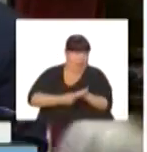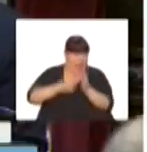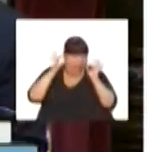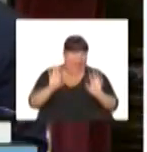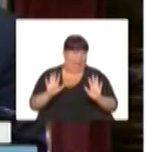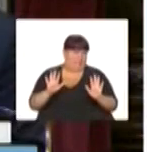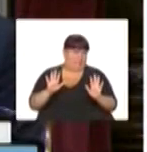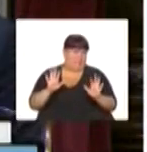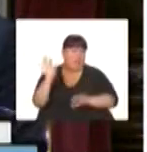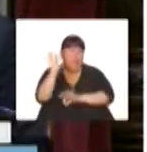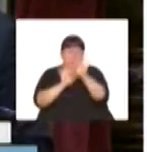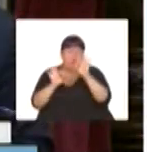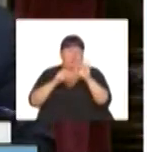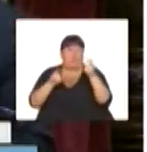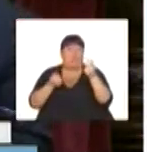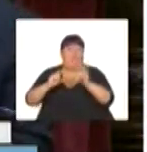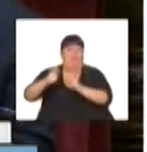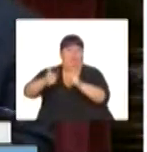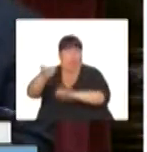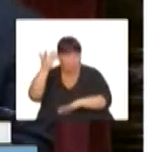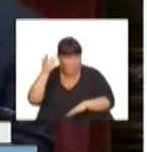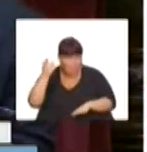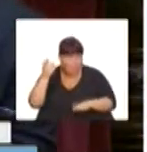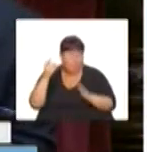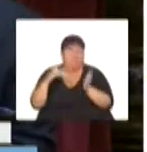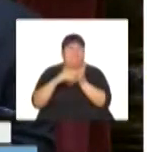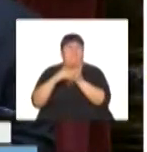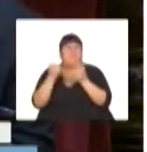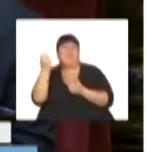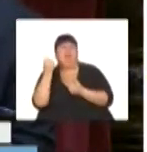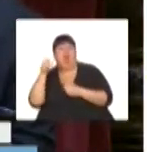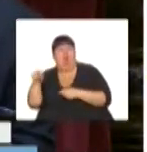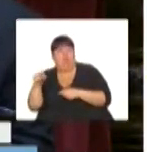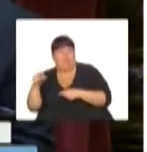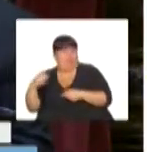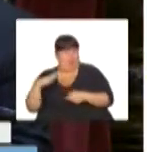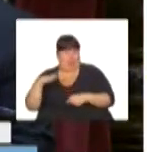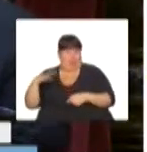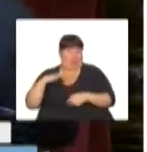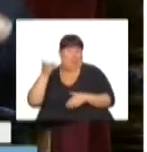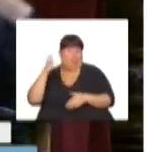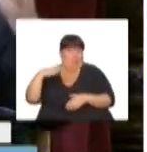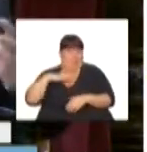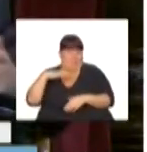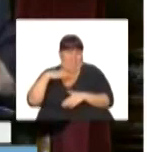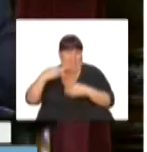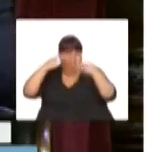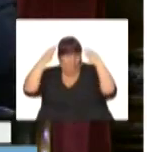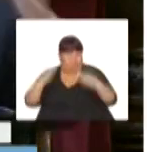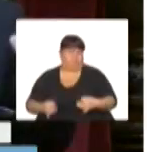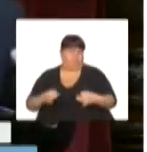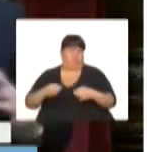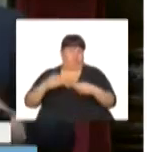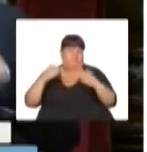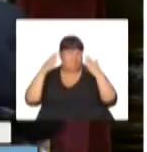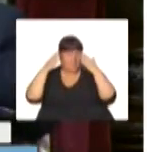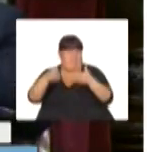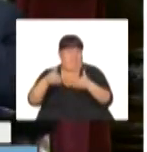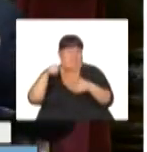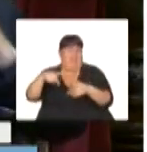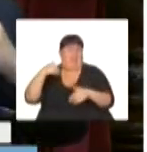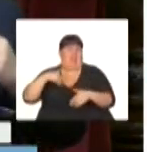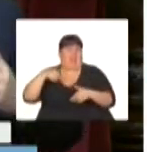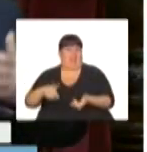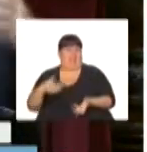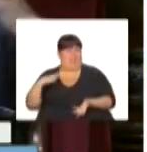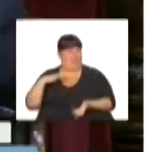lo tengo muy bien conceptuado. Yo lo admiraba mucho ya cuando era radical. ¿Te gustaban los discursos en el Congreso? Me gustaban sus discursos. Me